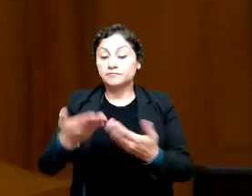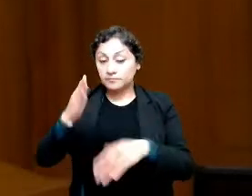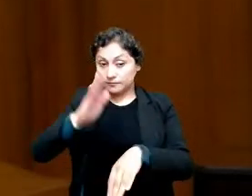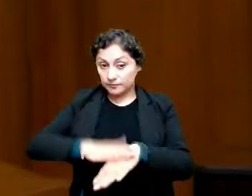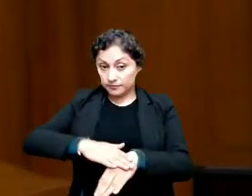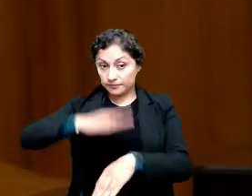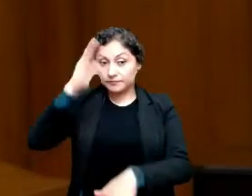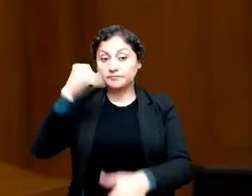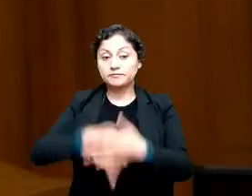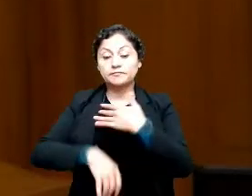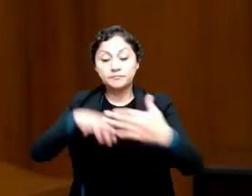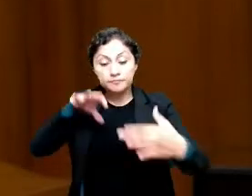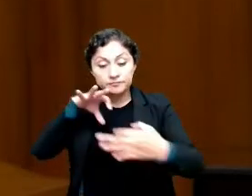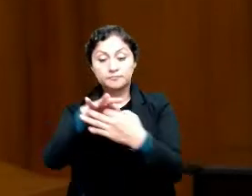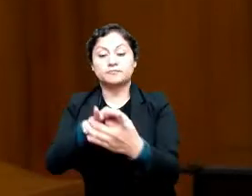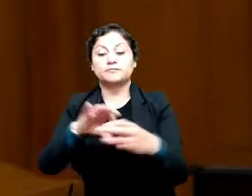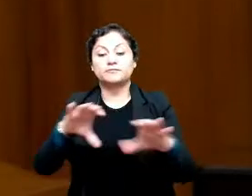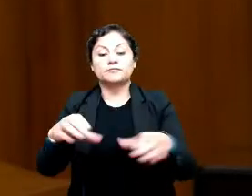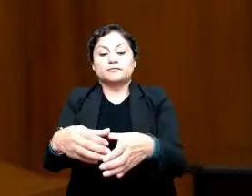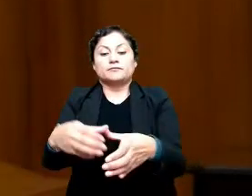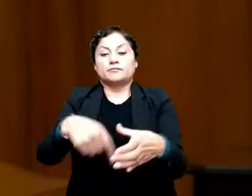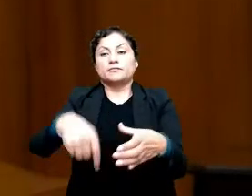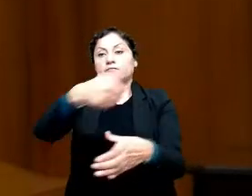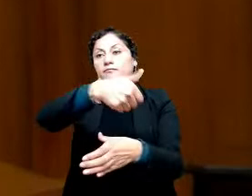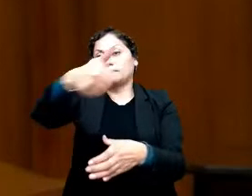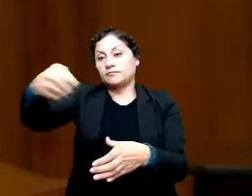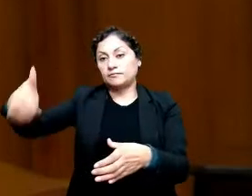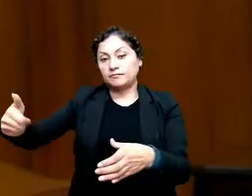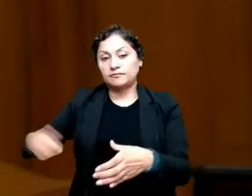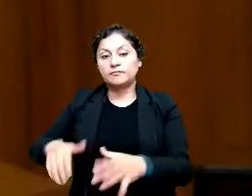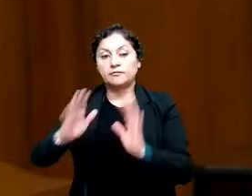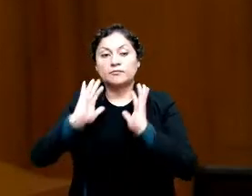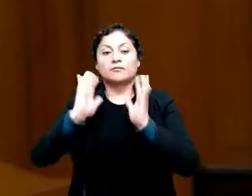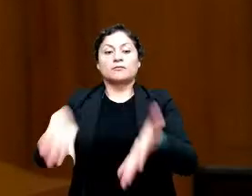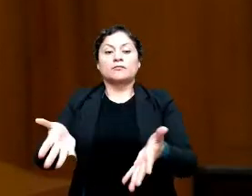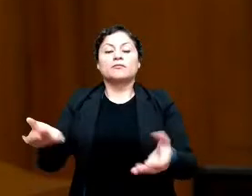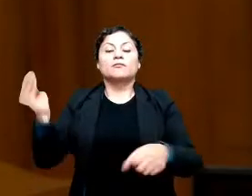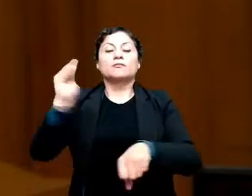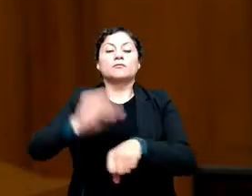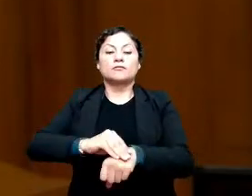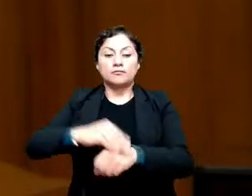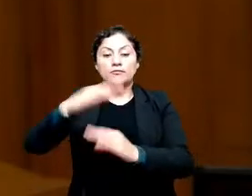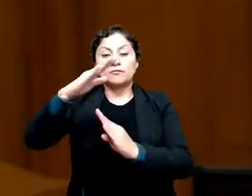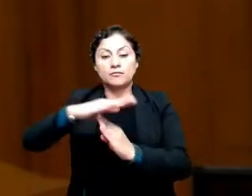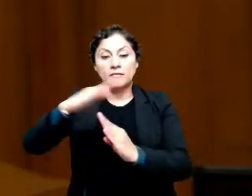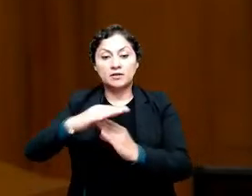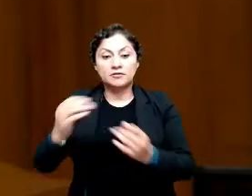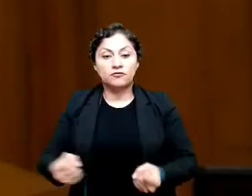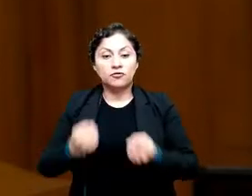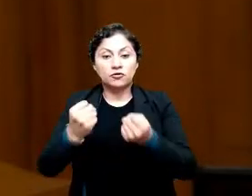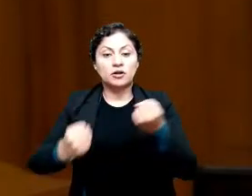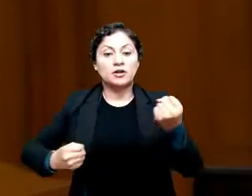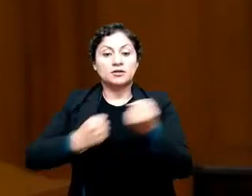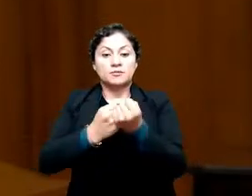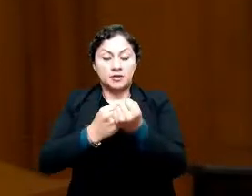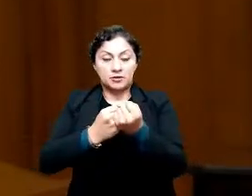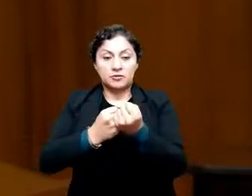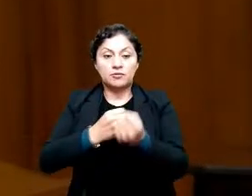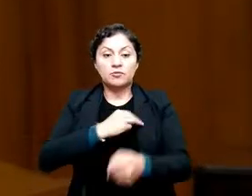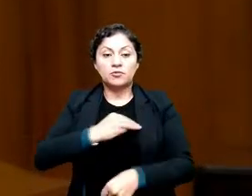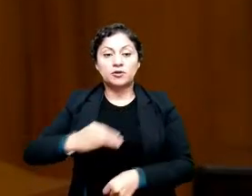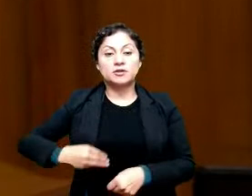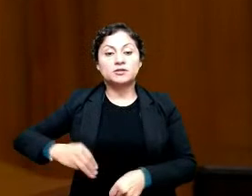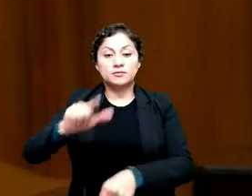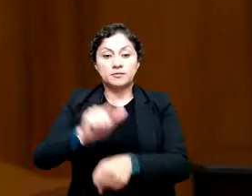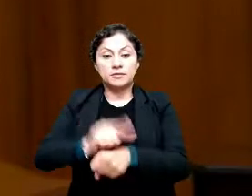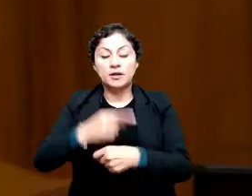estatal a las localidades, se ha robustecido la operación de las mesas de fortalecimiento municipal, contribuyendo al diálogo,